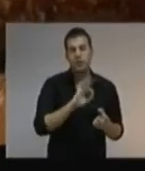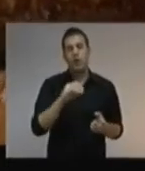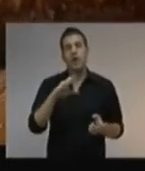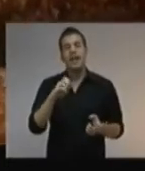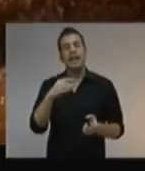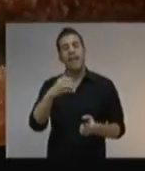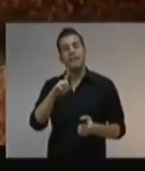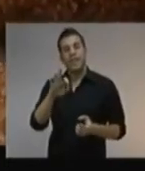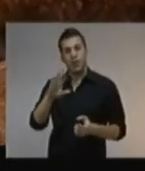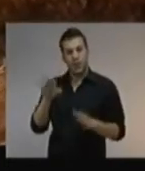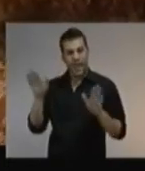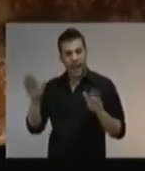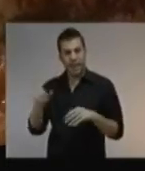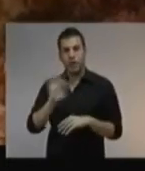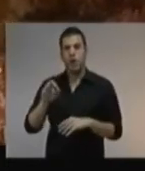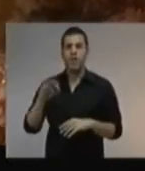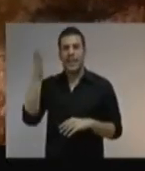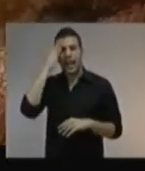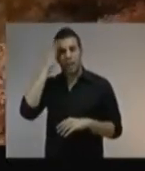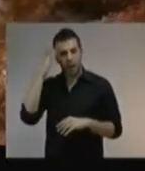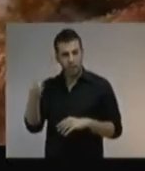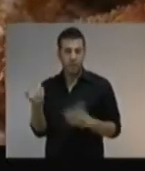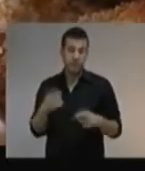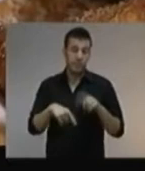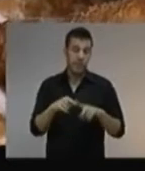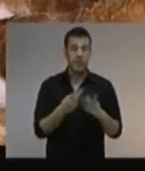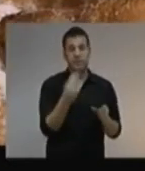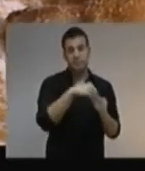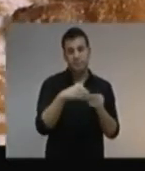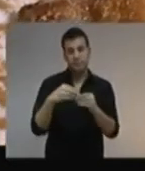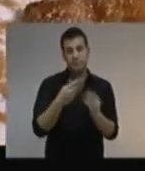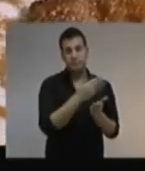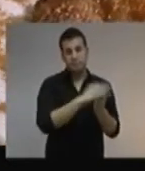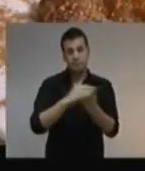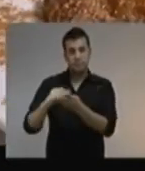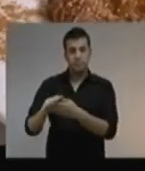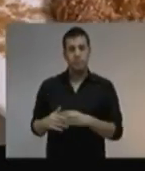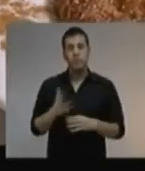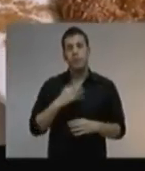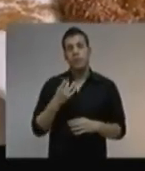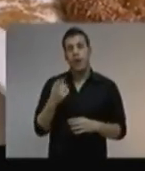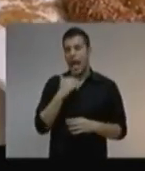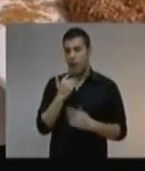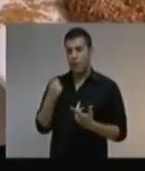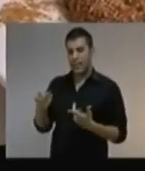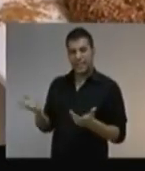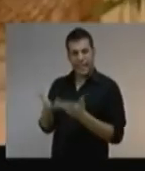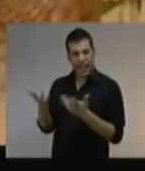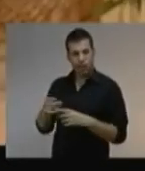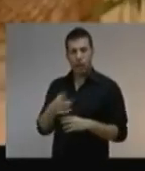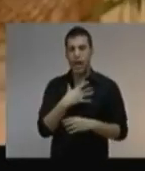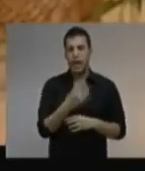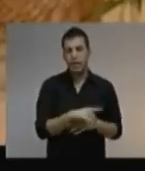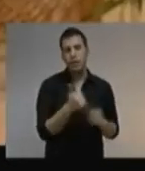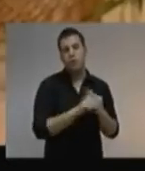o incluso de calabaza. Muy bien. Y otro postre que no deja de ser también contundente, aunque tiene un aspecto quizás más ligero. Es un huevo mole y es simplemente